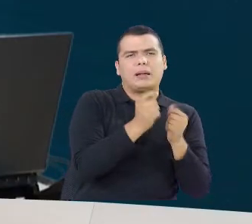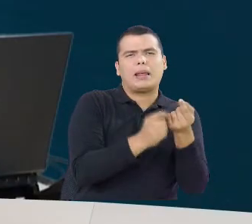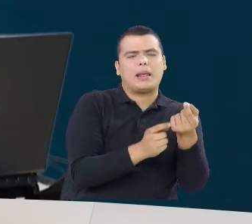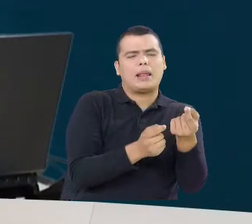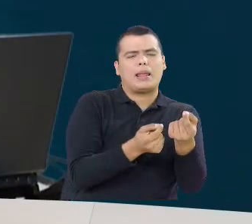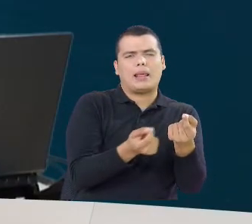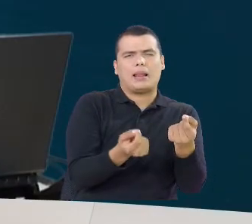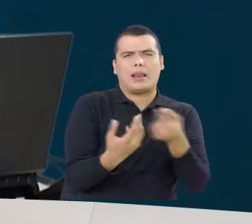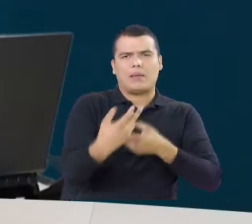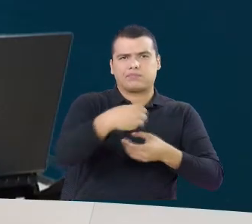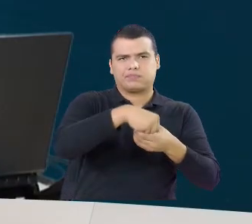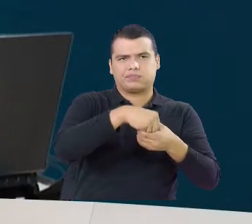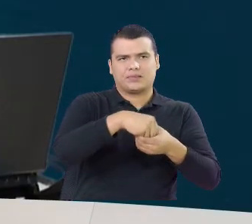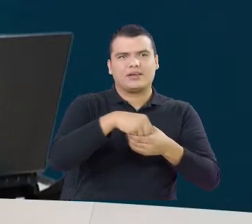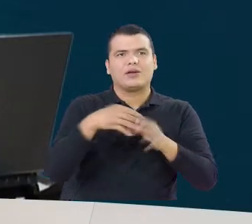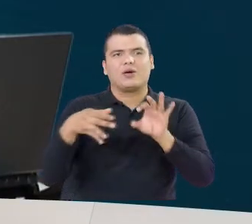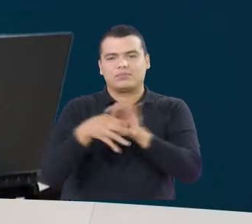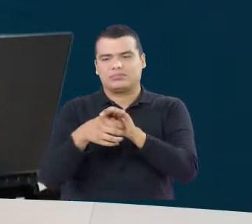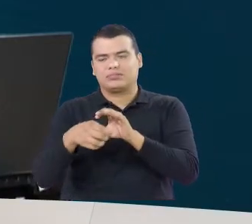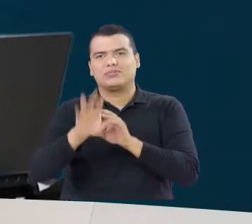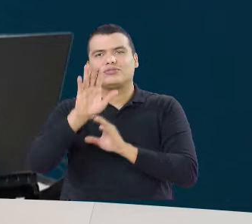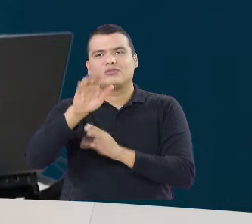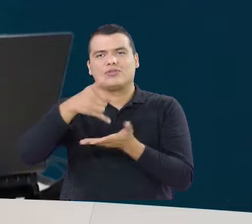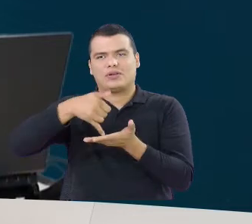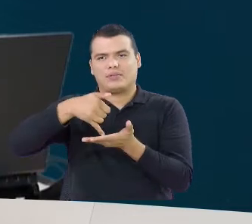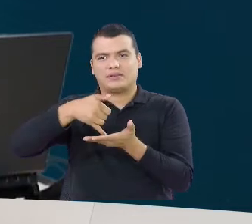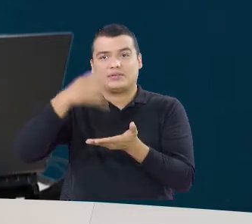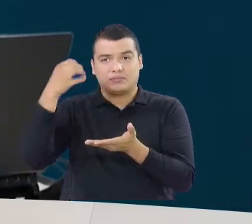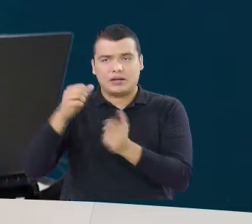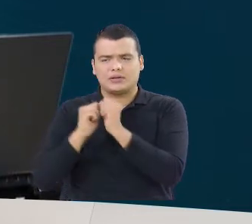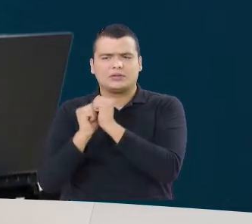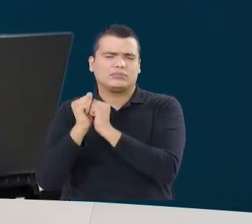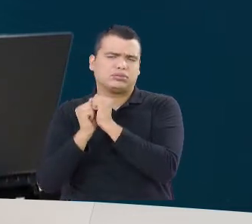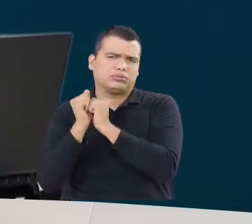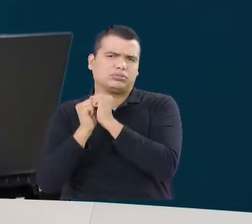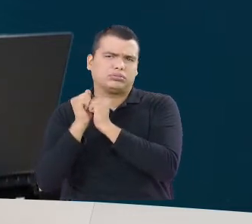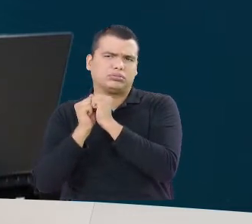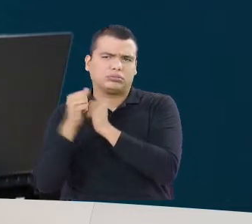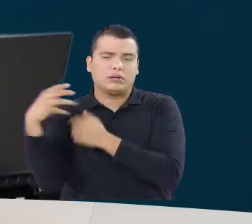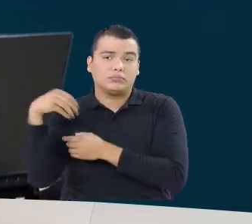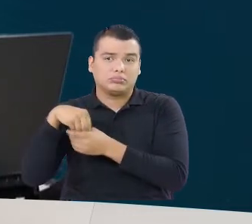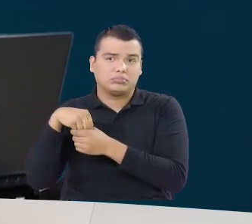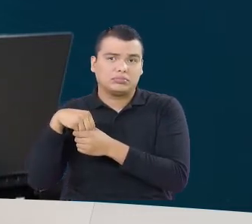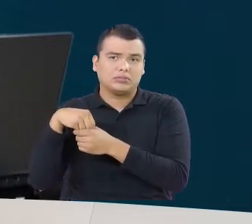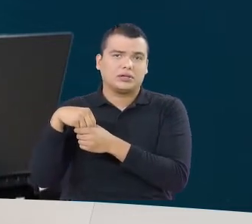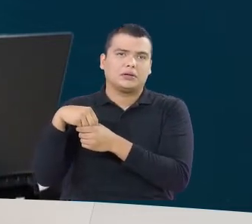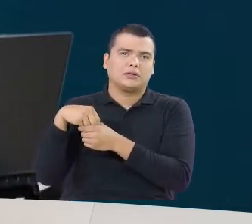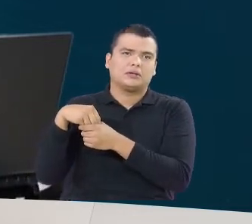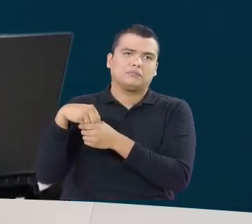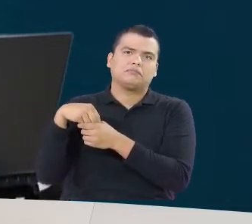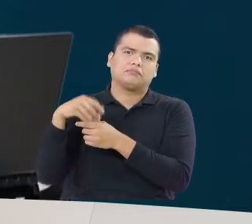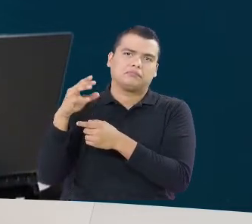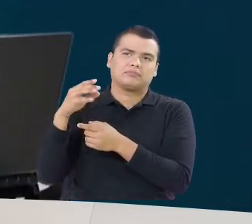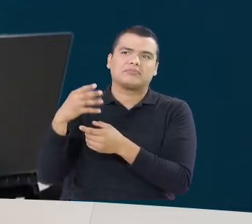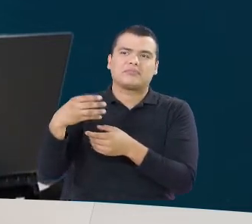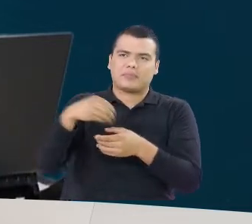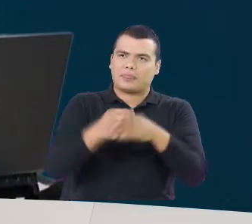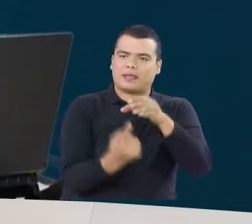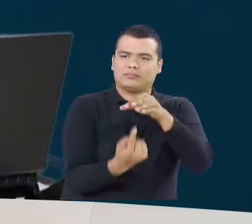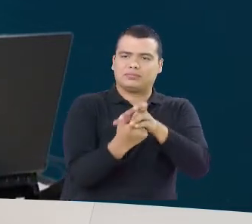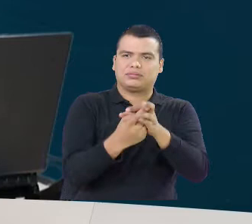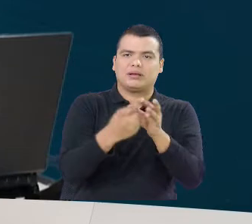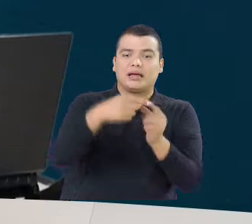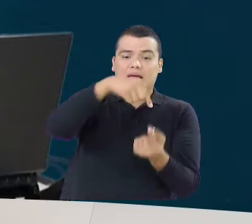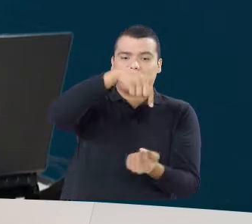que se ven al lado del lapicero. Entonces un motorcito de esos nos da el eje X, el eje